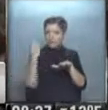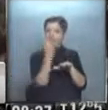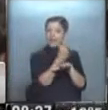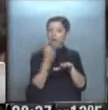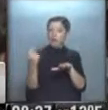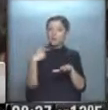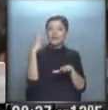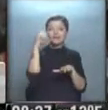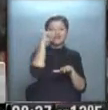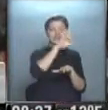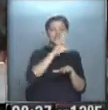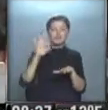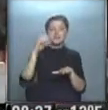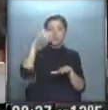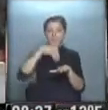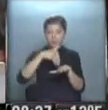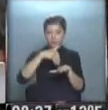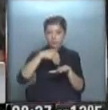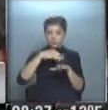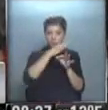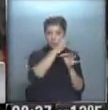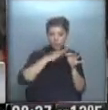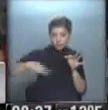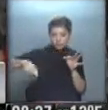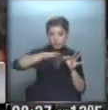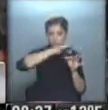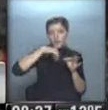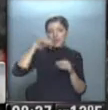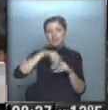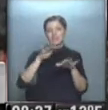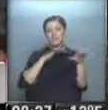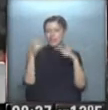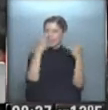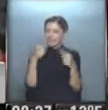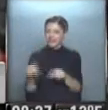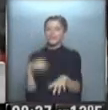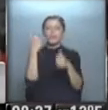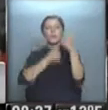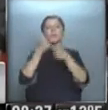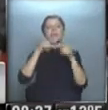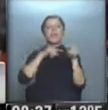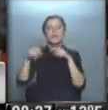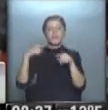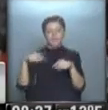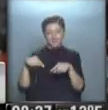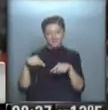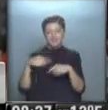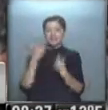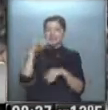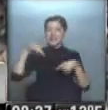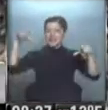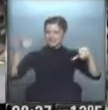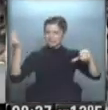una, lo que le dio marco totalmente distinto, ¿no? Original para una competencia dentro de un estadio. Uno